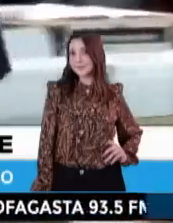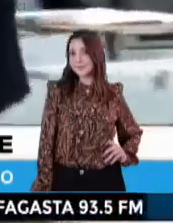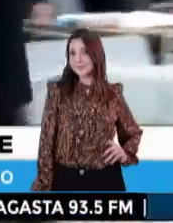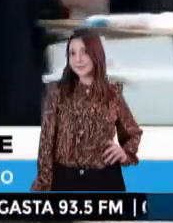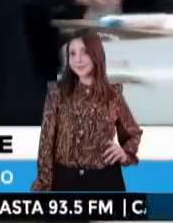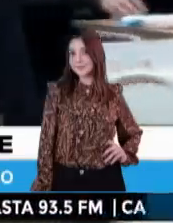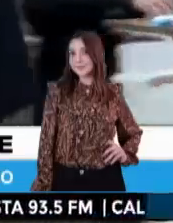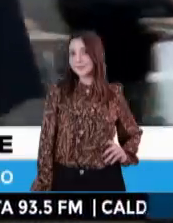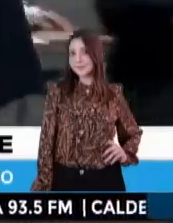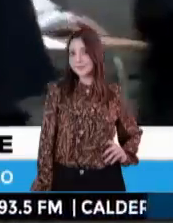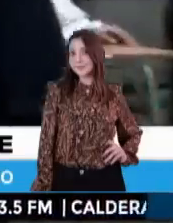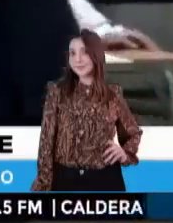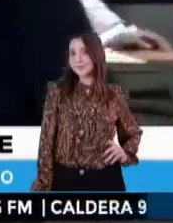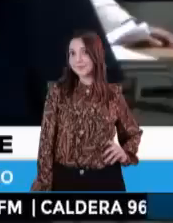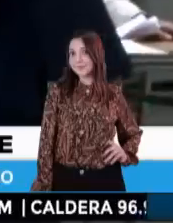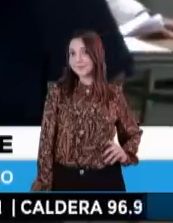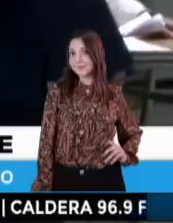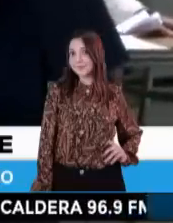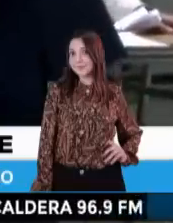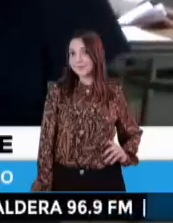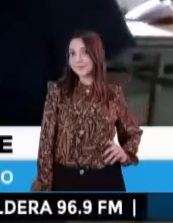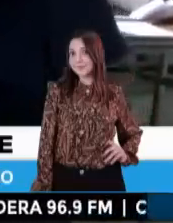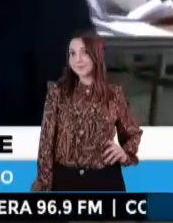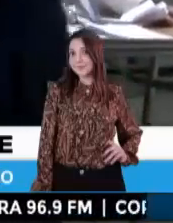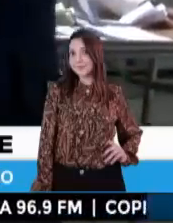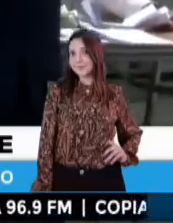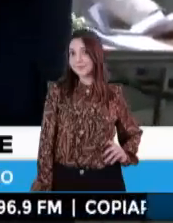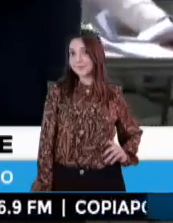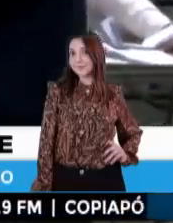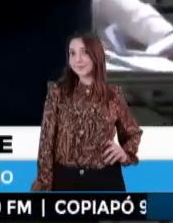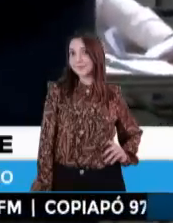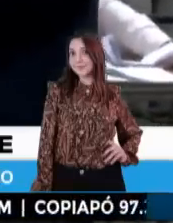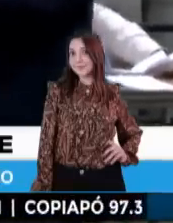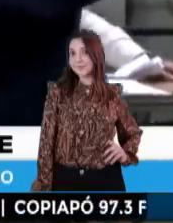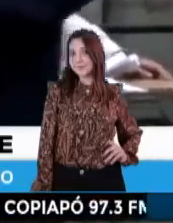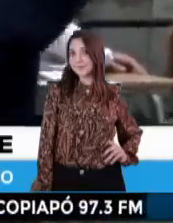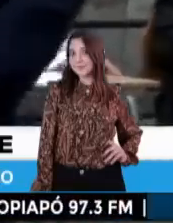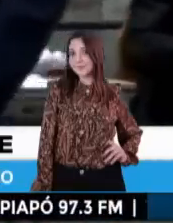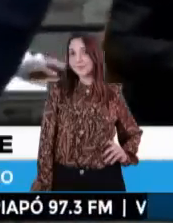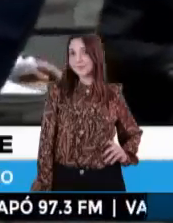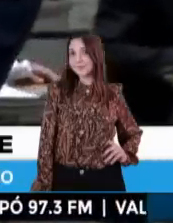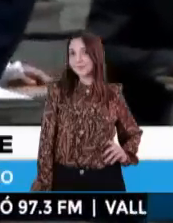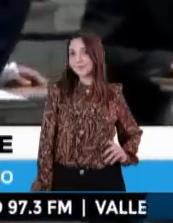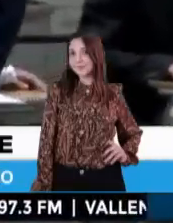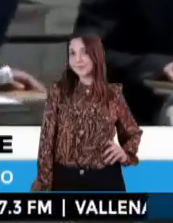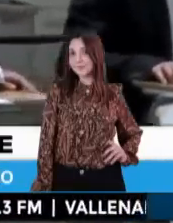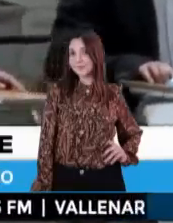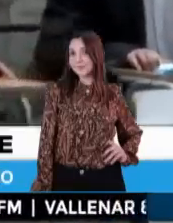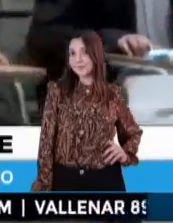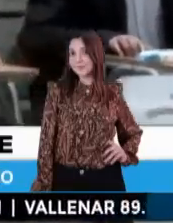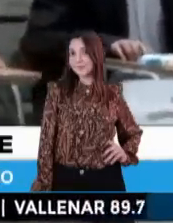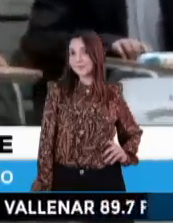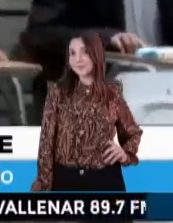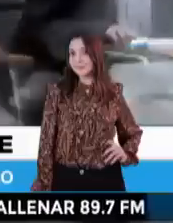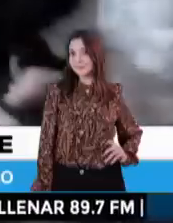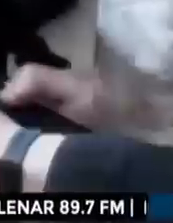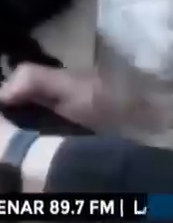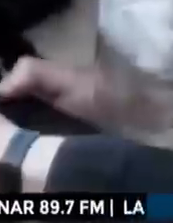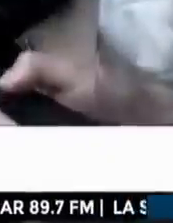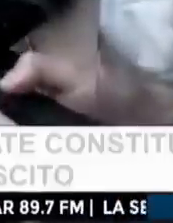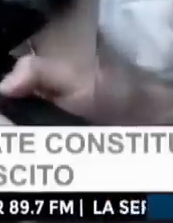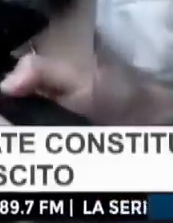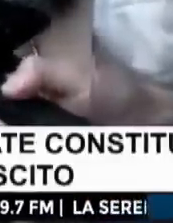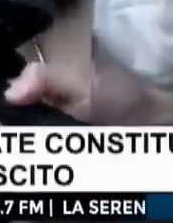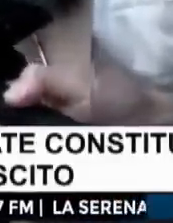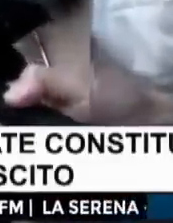las preguntas que consultaban sobre la interpretación que se le puede dar a esta misiva. Creo que hay que leer de nuevo la carta porque